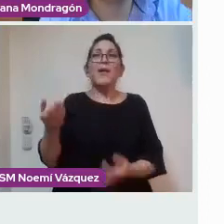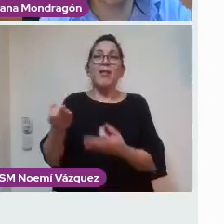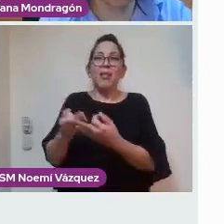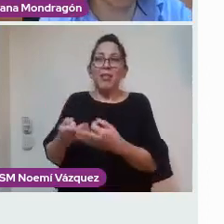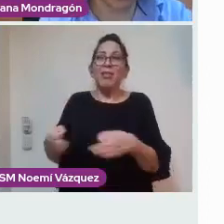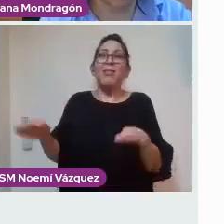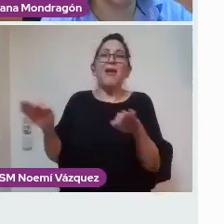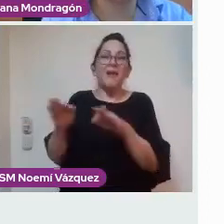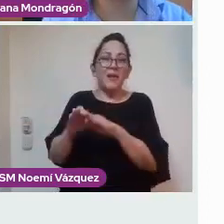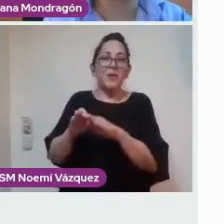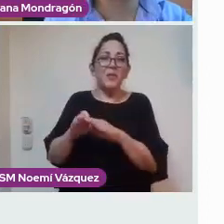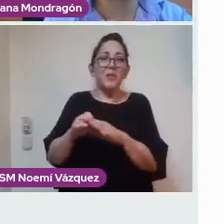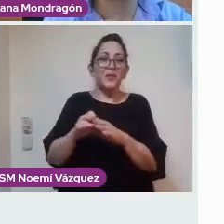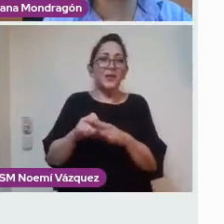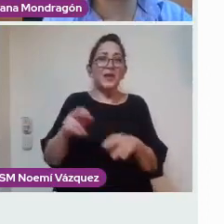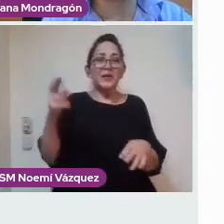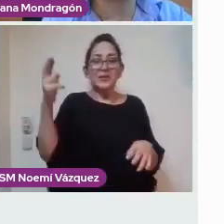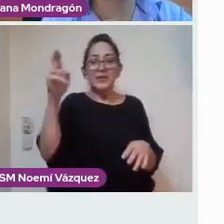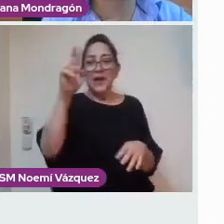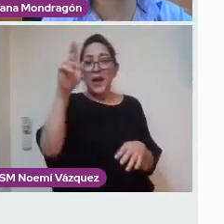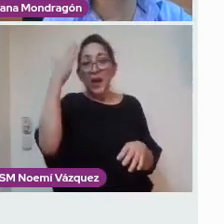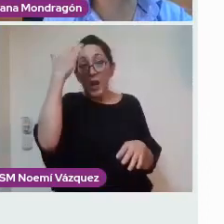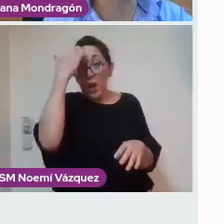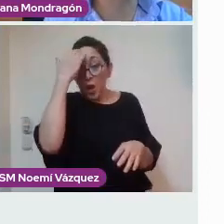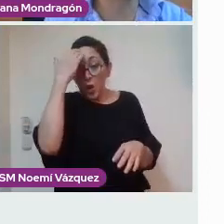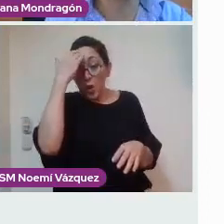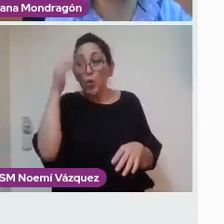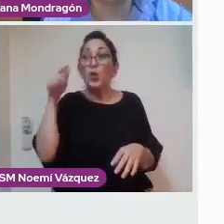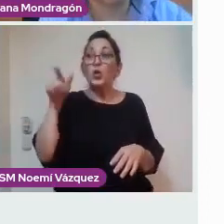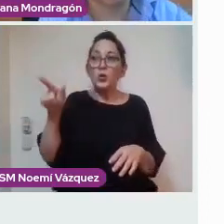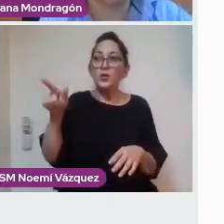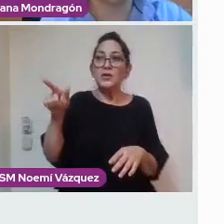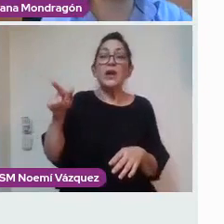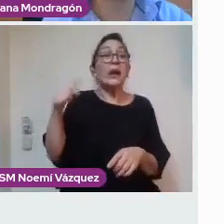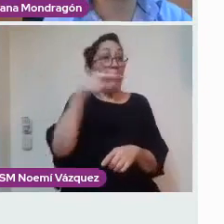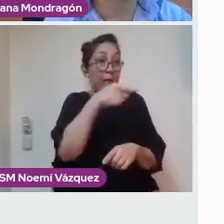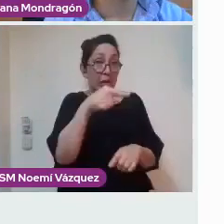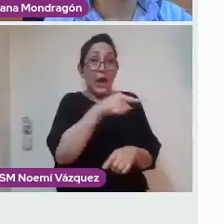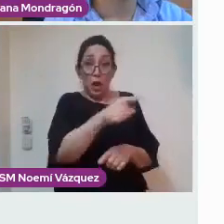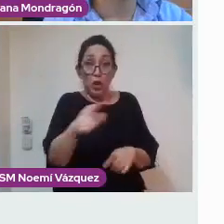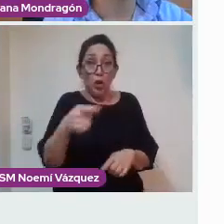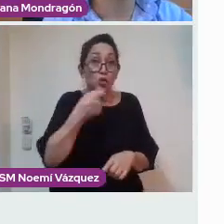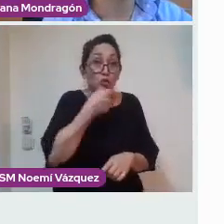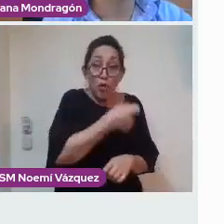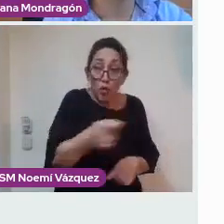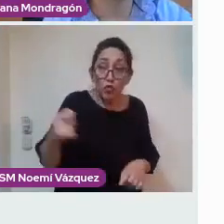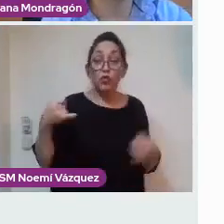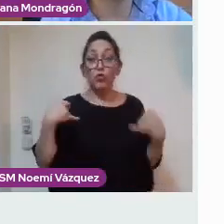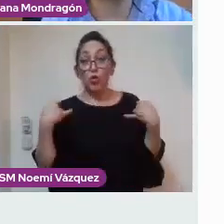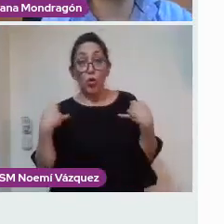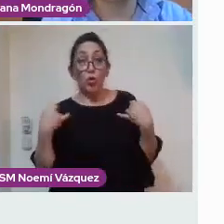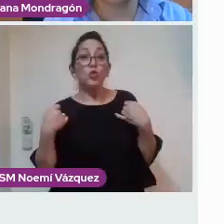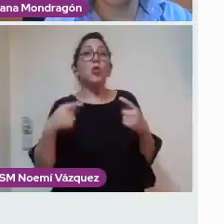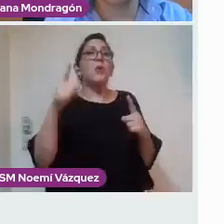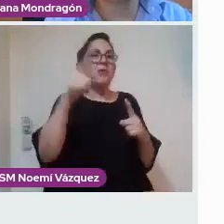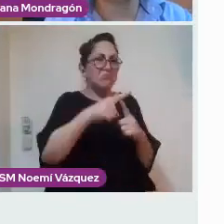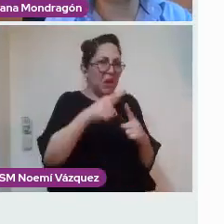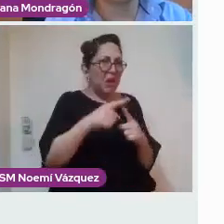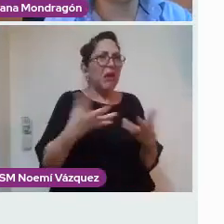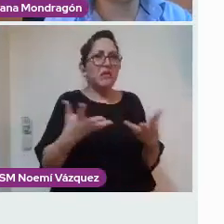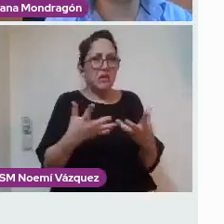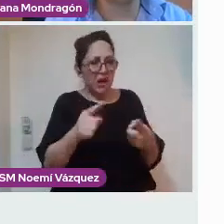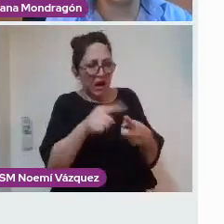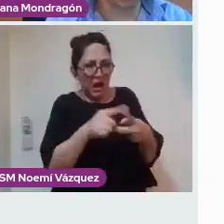poder cumplir con sus tareas, para poder levantarse a tiempo, para poder resolver una tarea que les